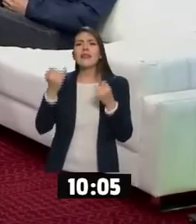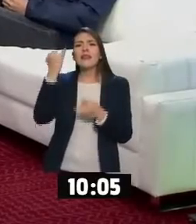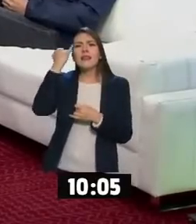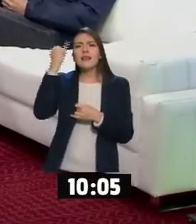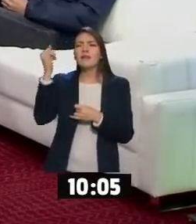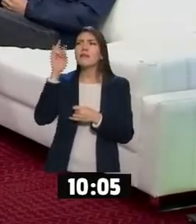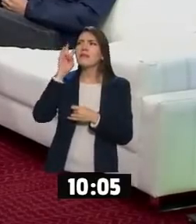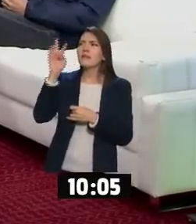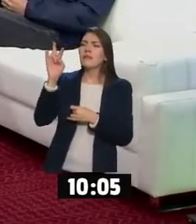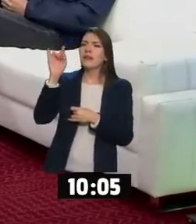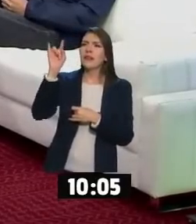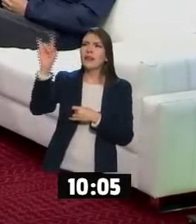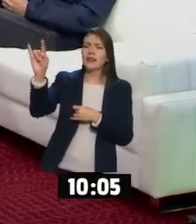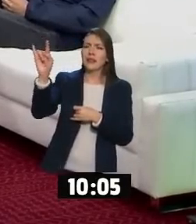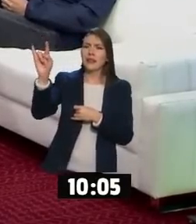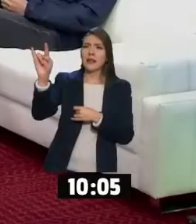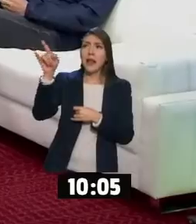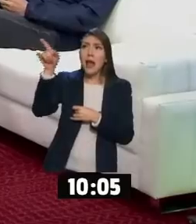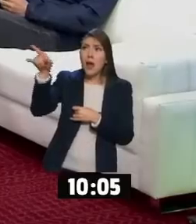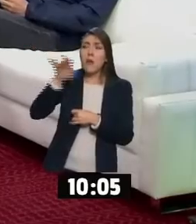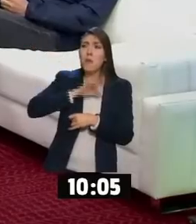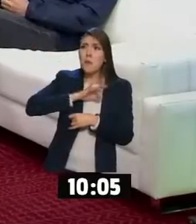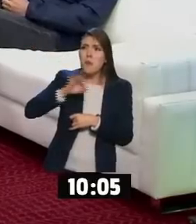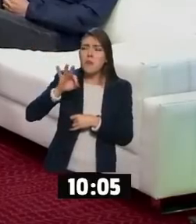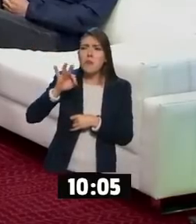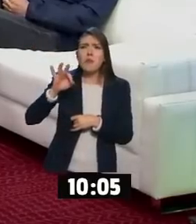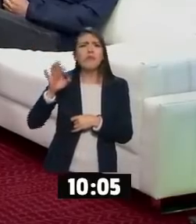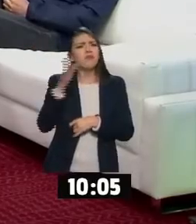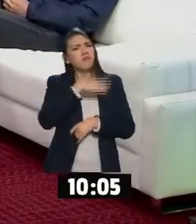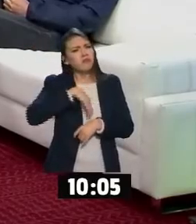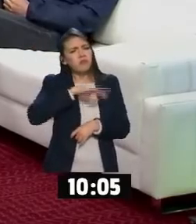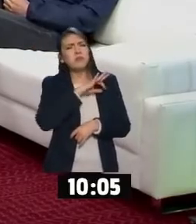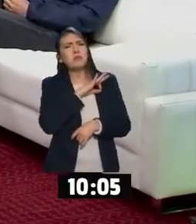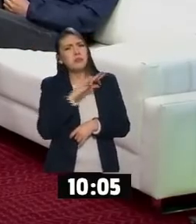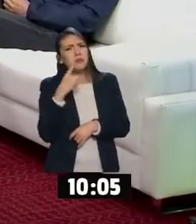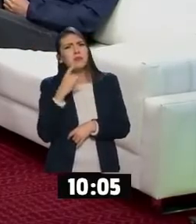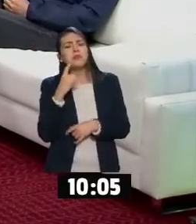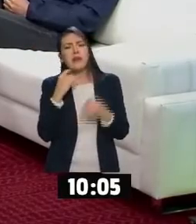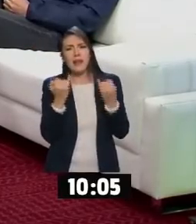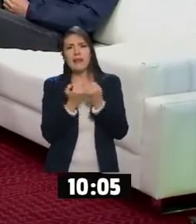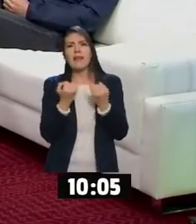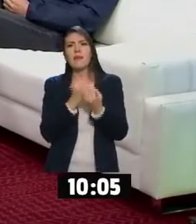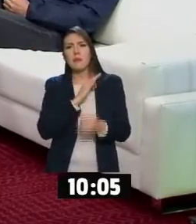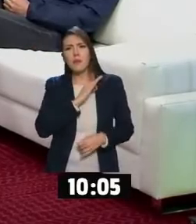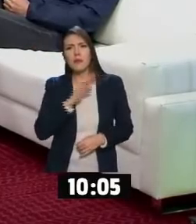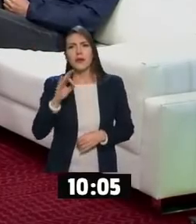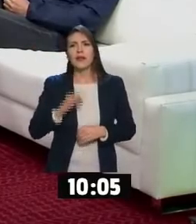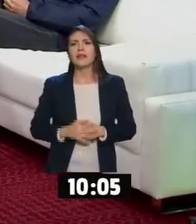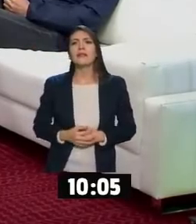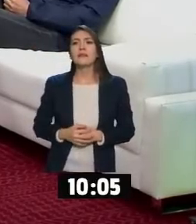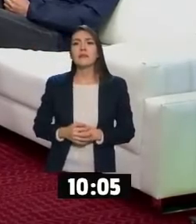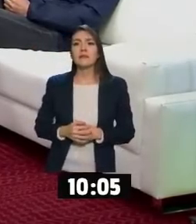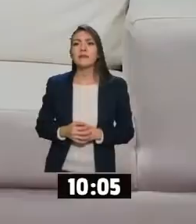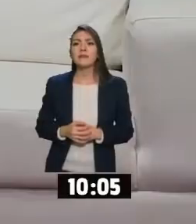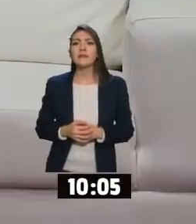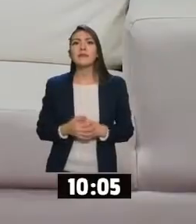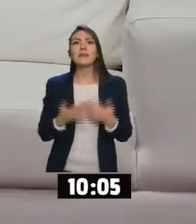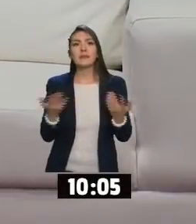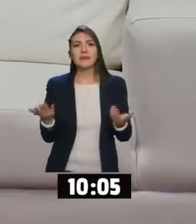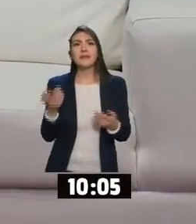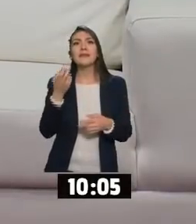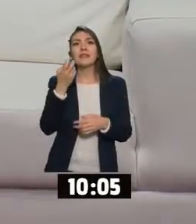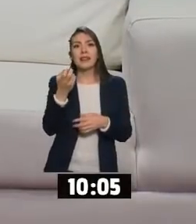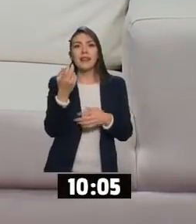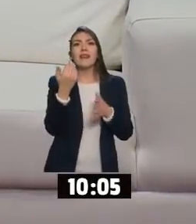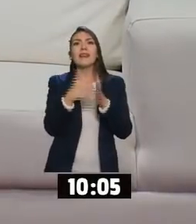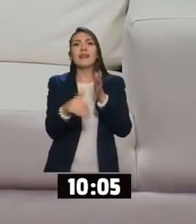decir, si ella pudo, todos podemos. Totalmente de acuerdo contigo, Fer. La verdad es que eso es fabuloso, ¿no? Y pues obviamente, digo, por ahí nos faltan